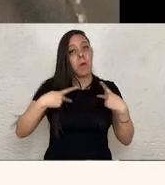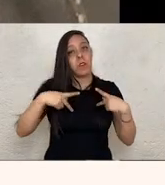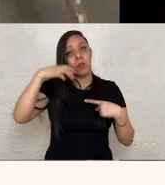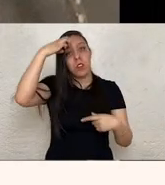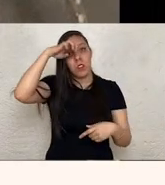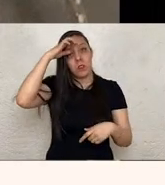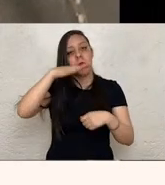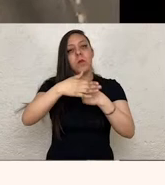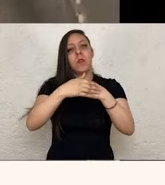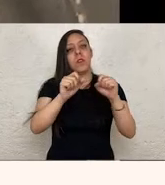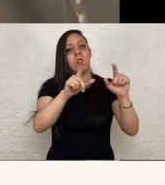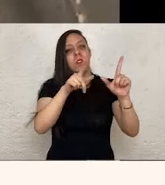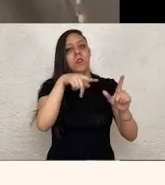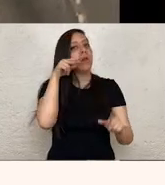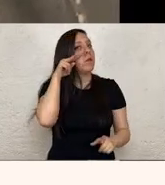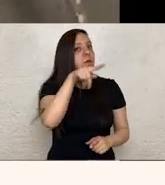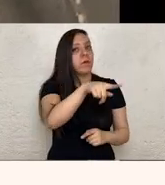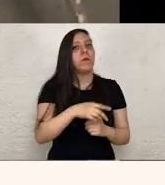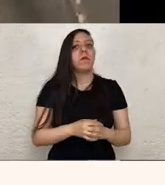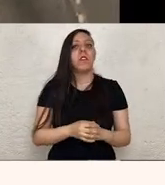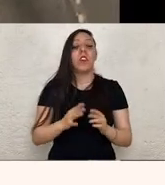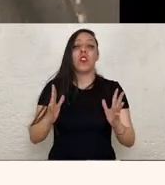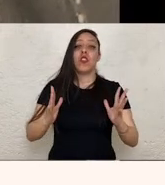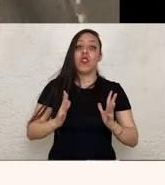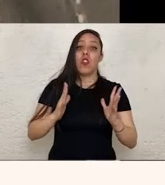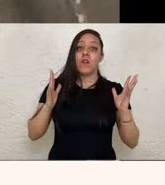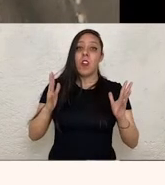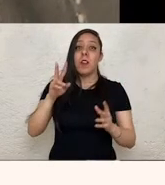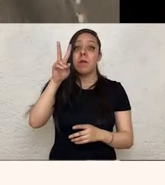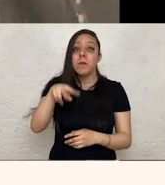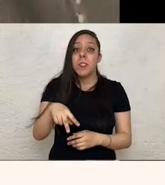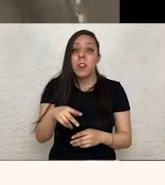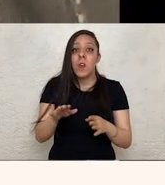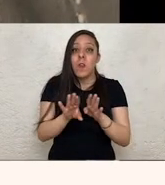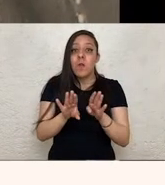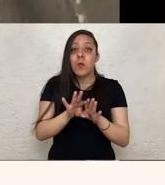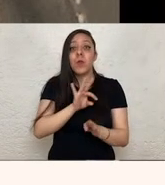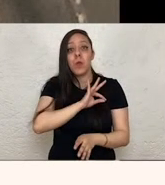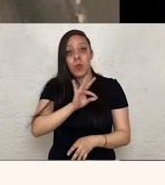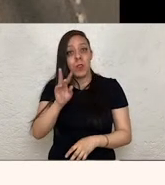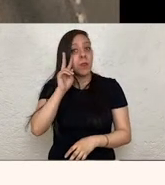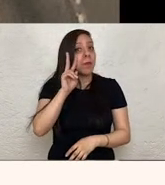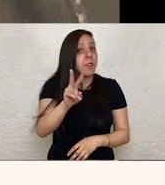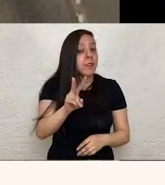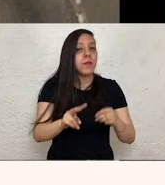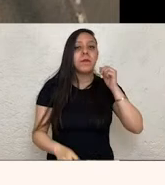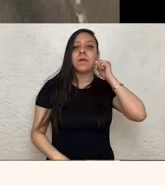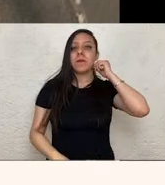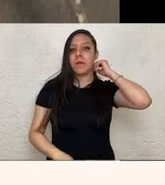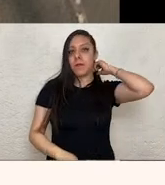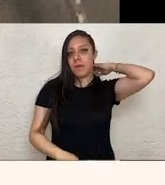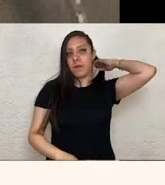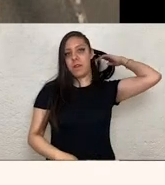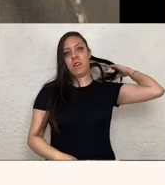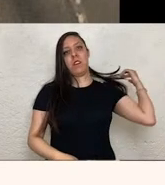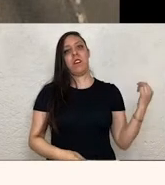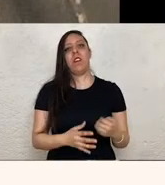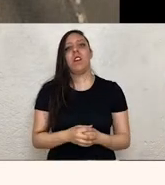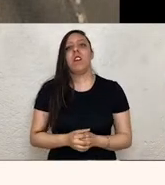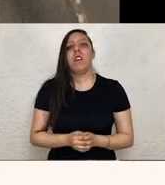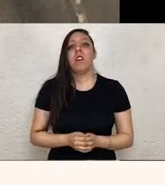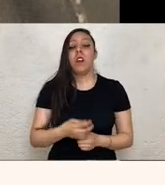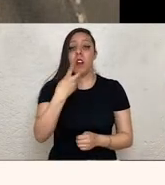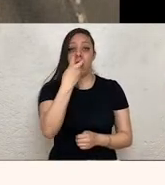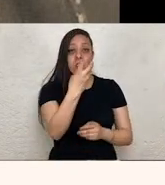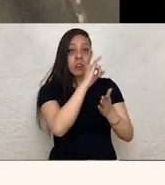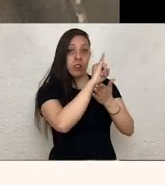es una sorpresa, y quizás ustedes no van a querer mucho a esta idea, pero podemos hablar de mi decisión